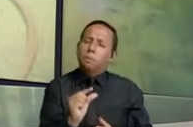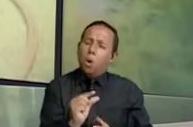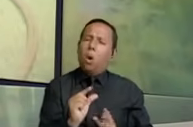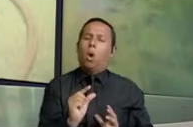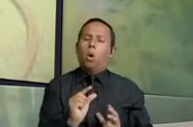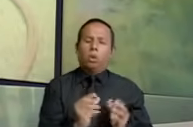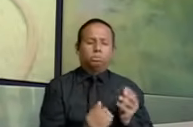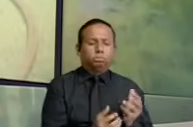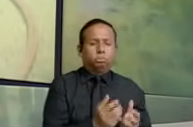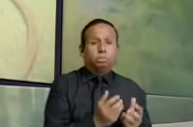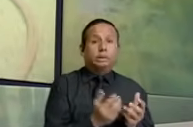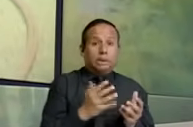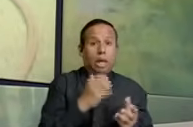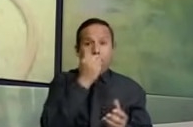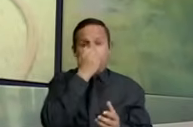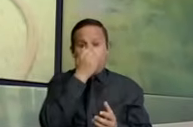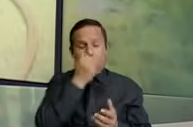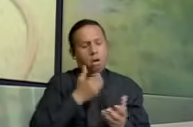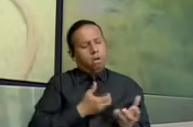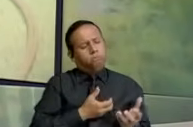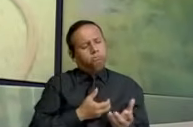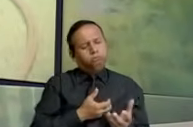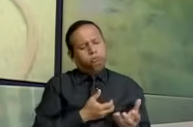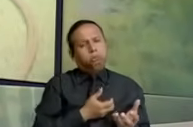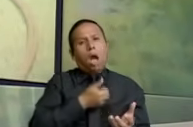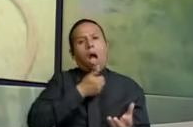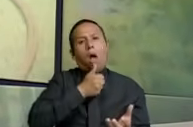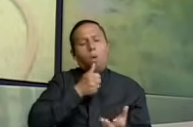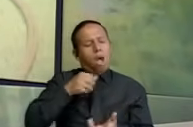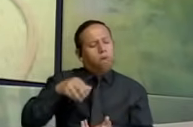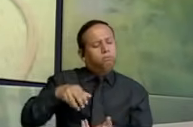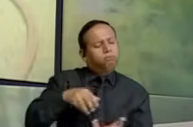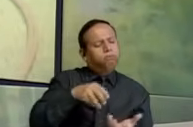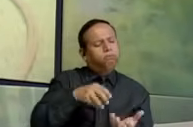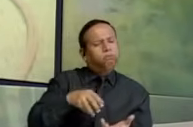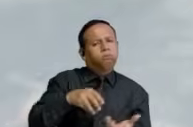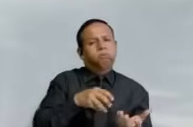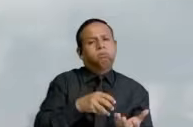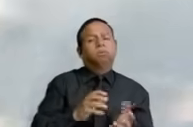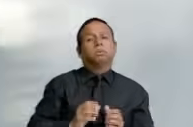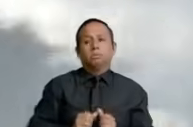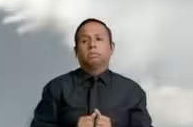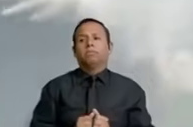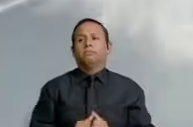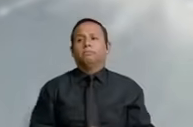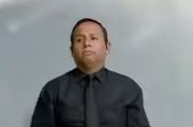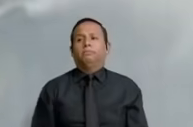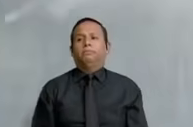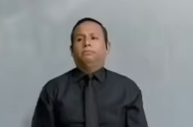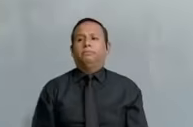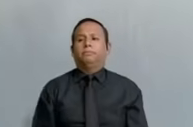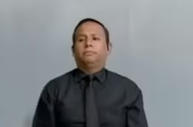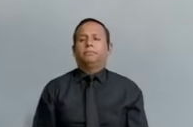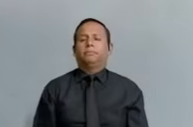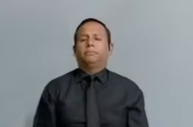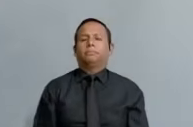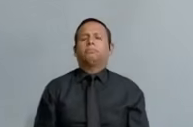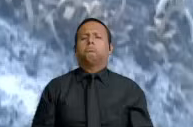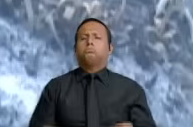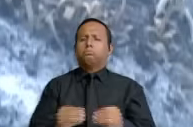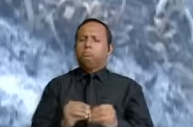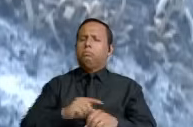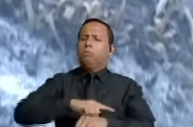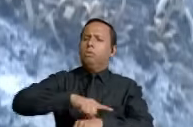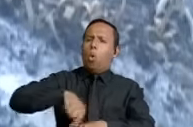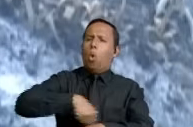focos que están siendo controlados a través de descargas de agua con el paso de las horas